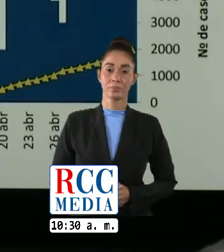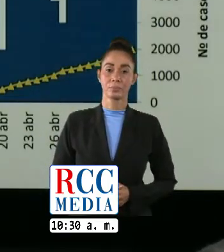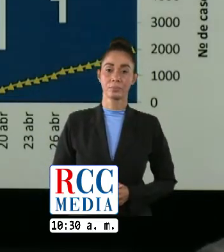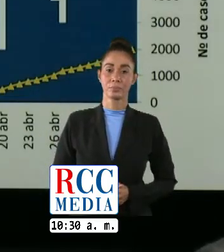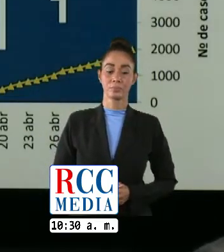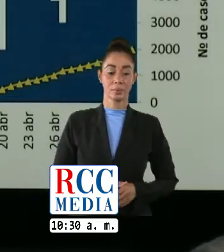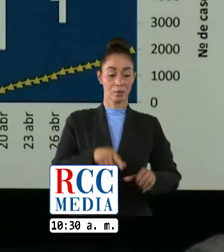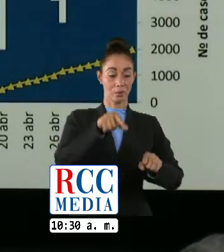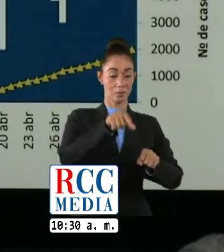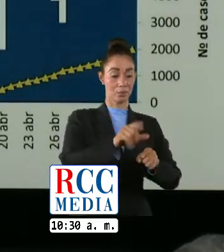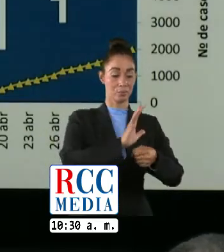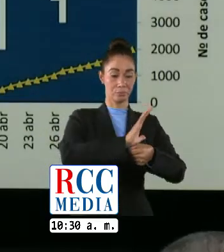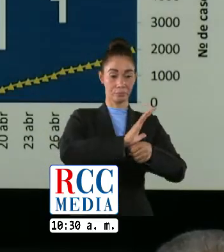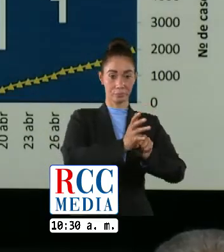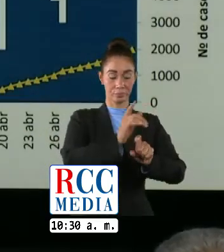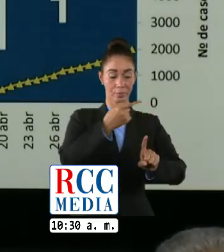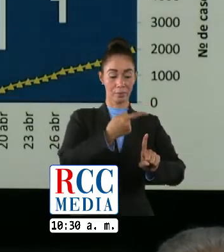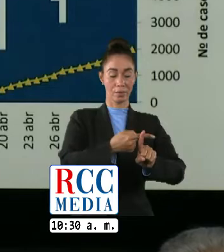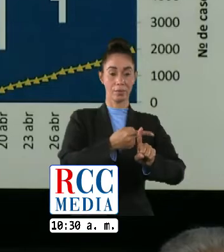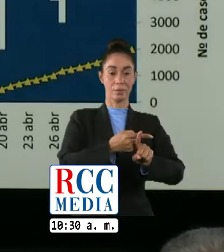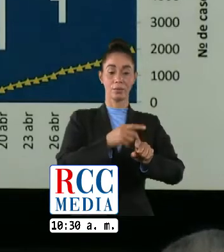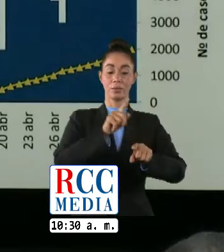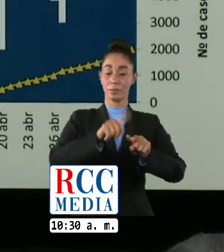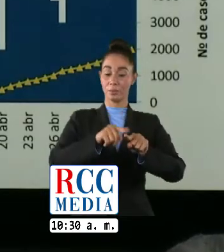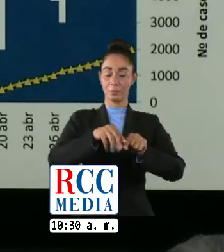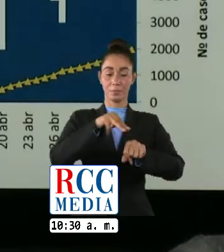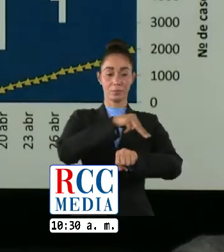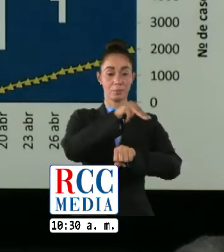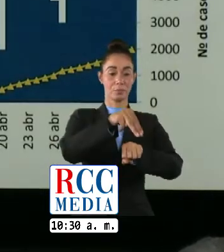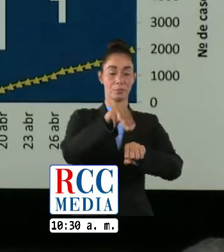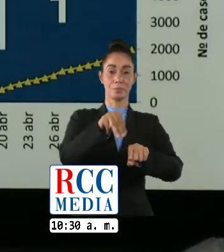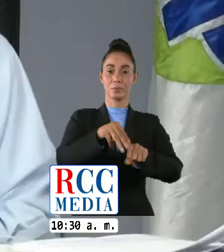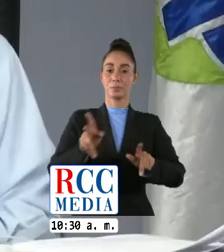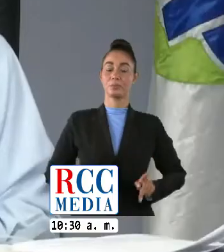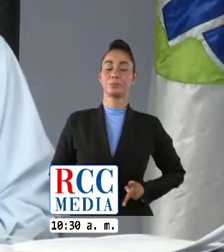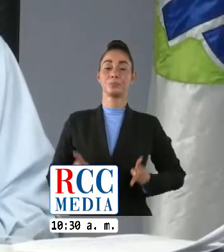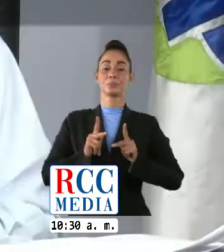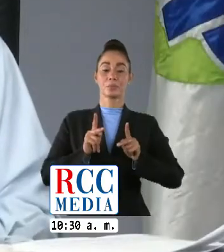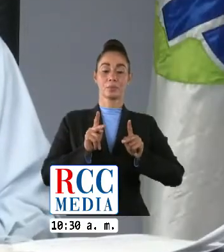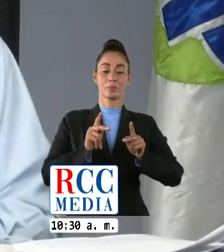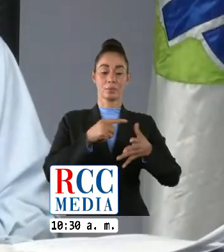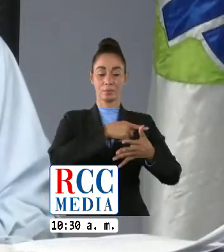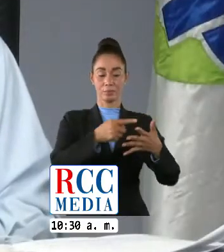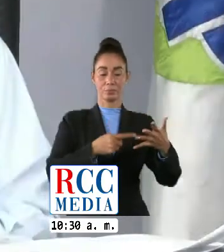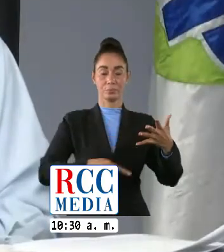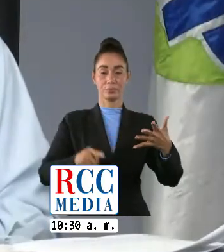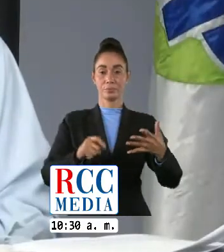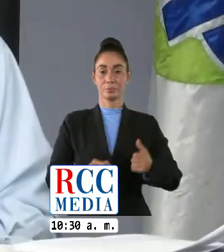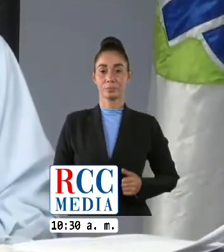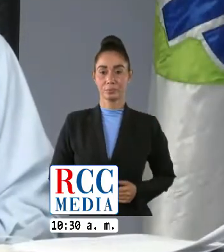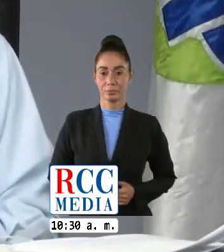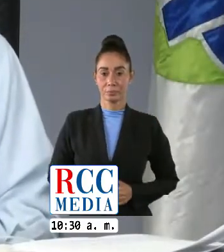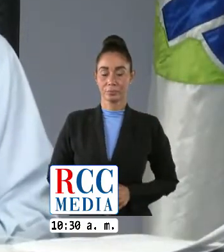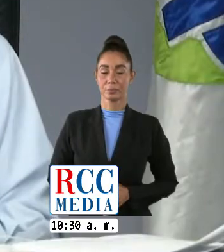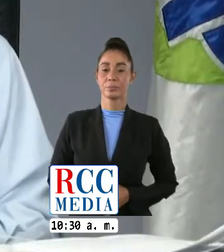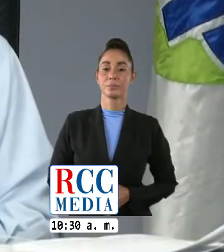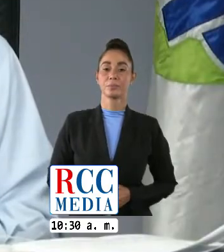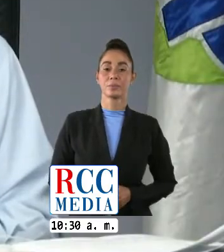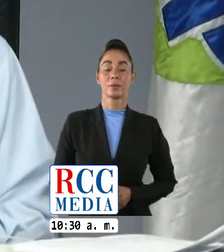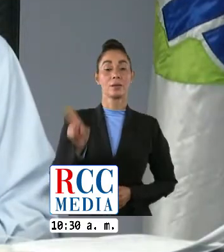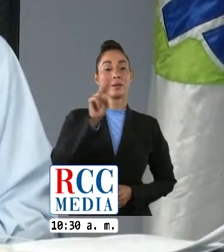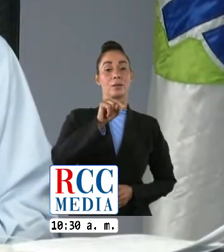casos confirmados de COVID-19 según municipio de residencia se distribuye de la siguiente manera: